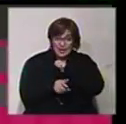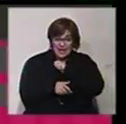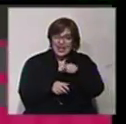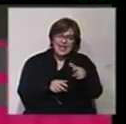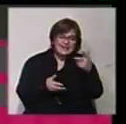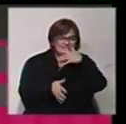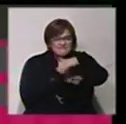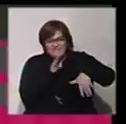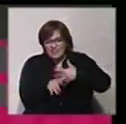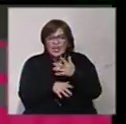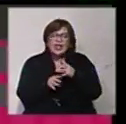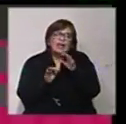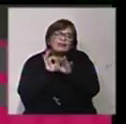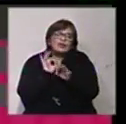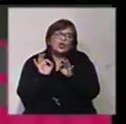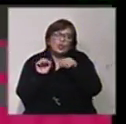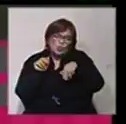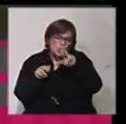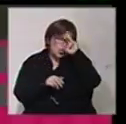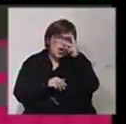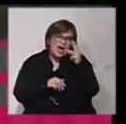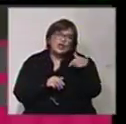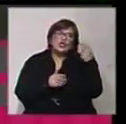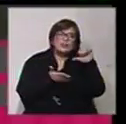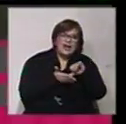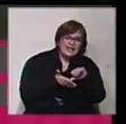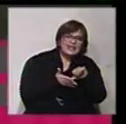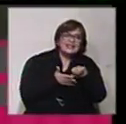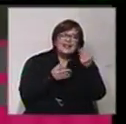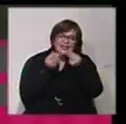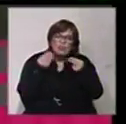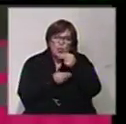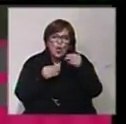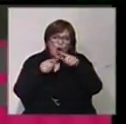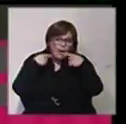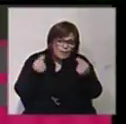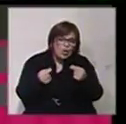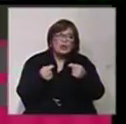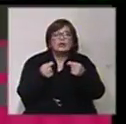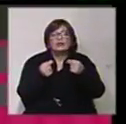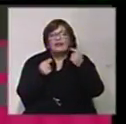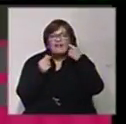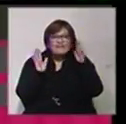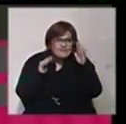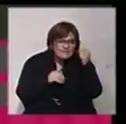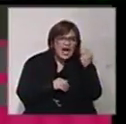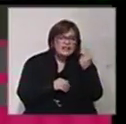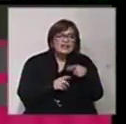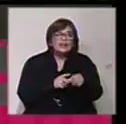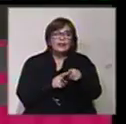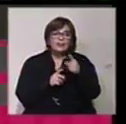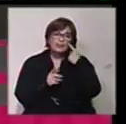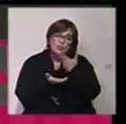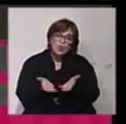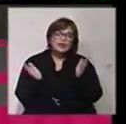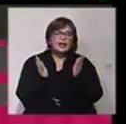son, no sé, cortos nacionales, extranjeros, anime, películas, cortos de fans. O sea, la idea un poquito es proyectar aquellas cosas